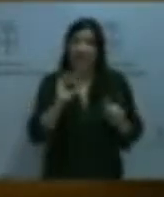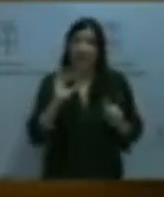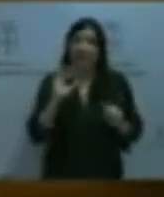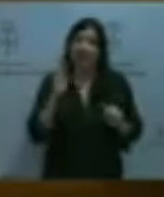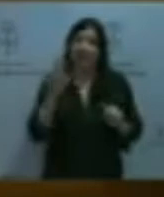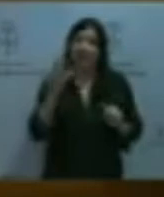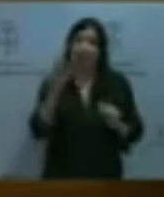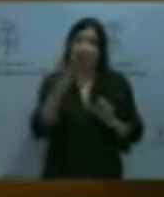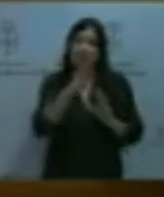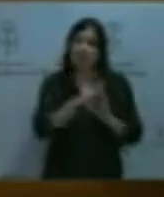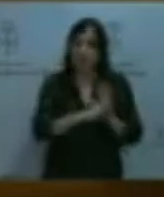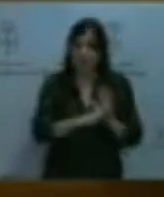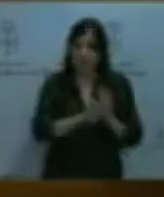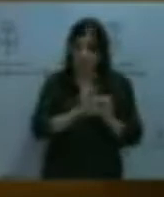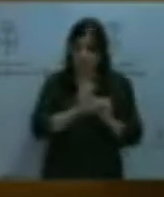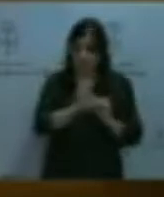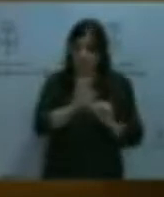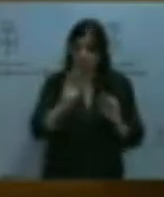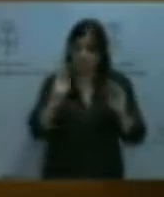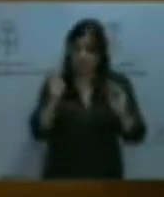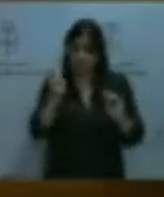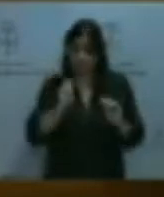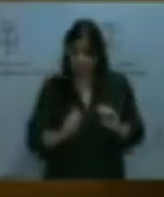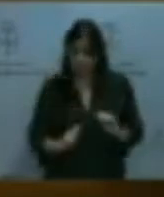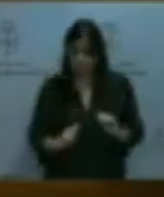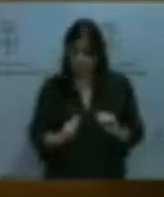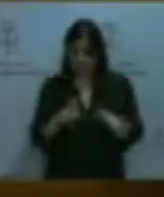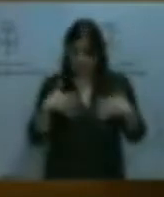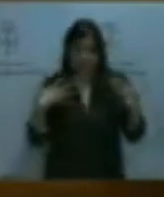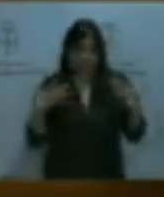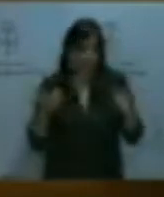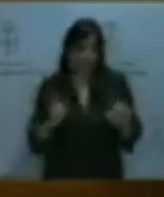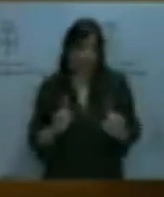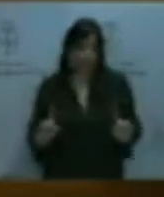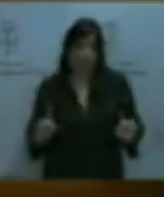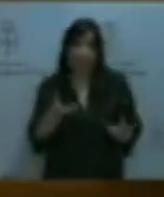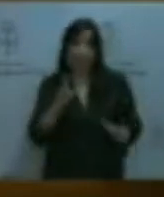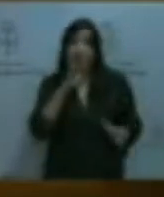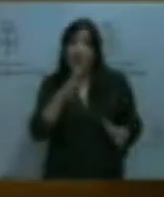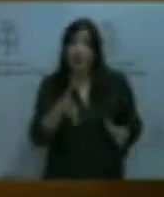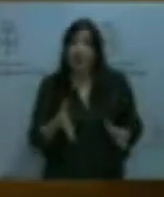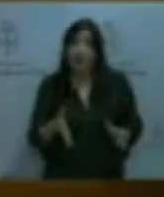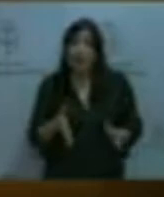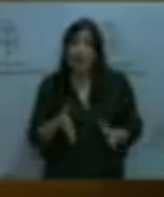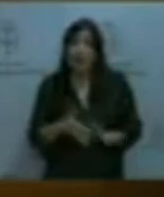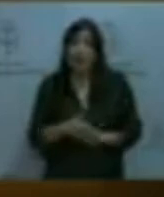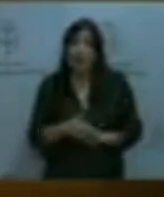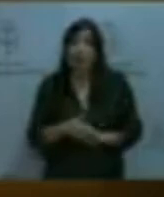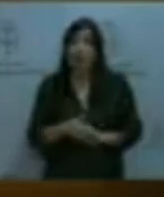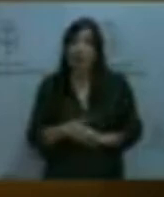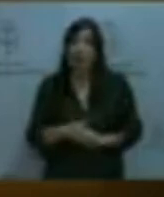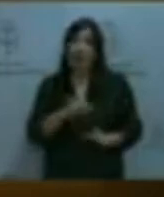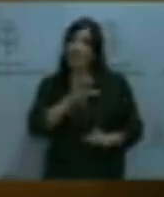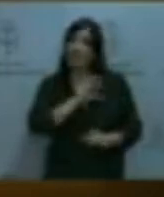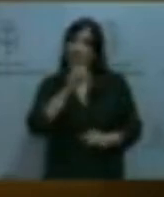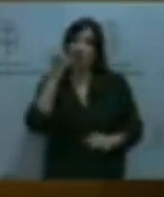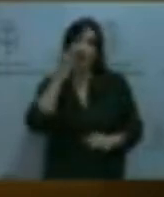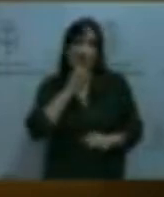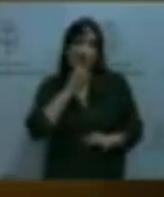profesional porque bueno es un señor llamazares antes de decir al consejero de sanidad que